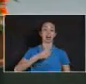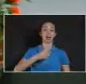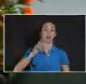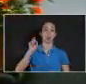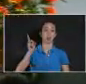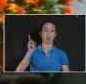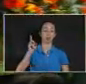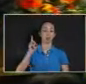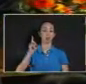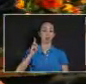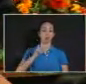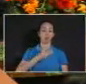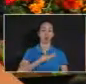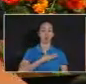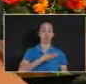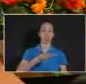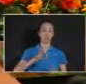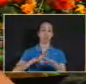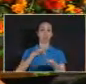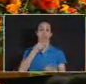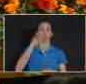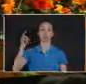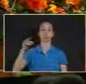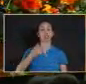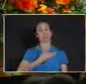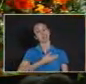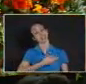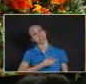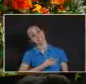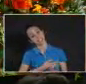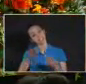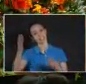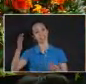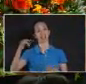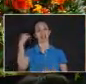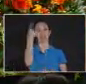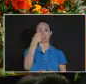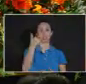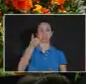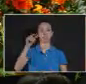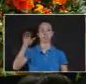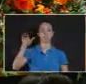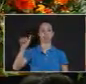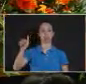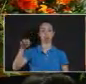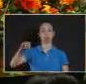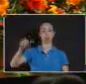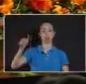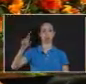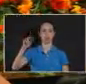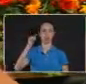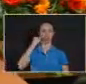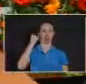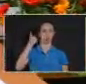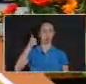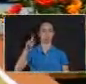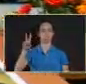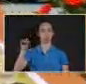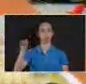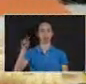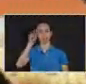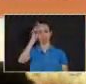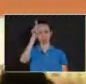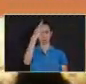Samaria, a Betel, perdón, y hablarle al rey para decirle